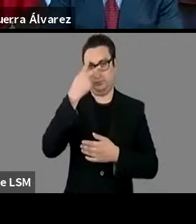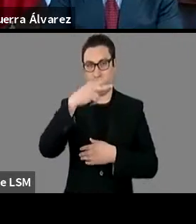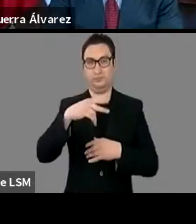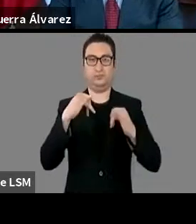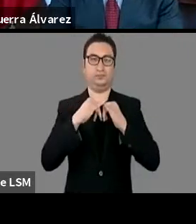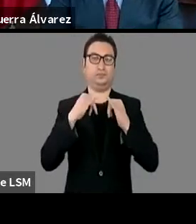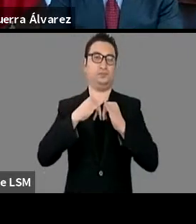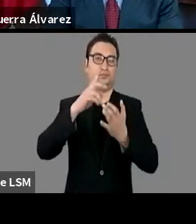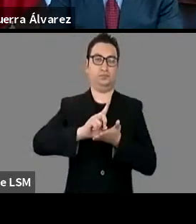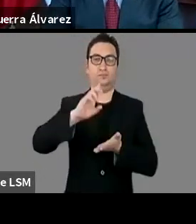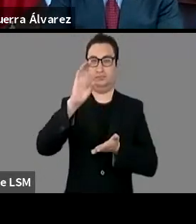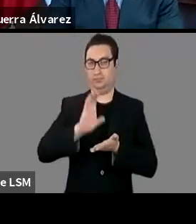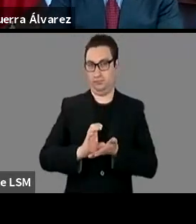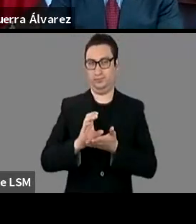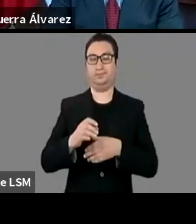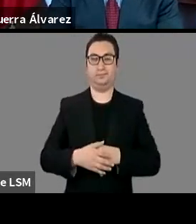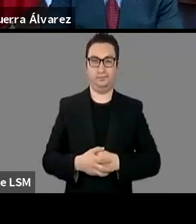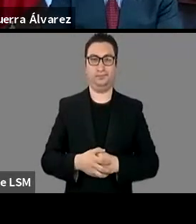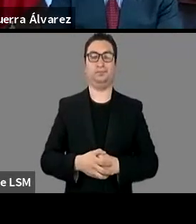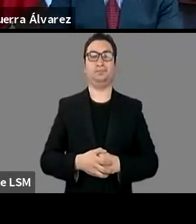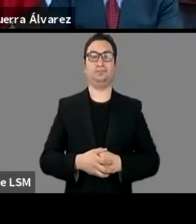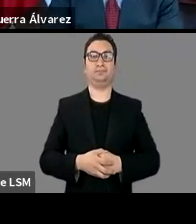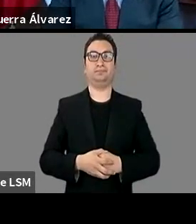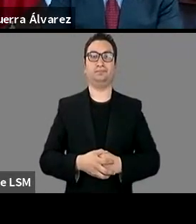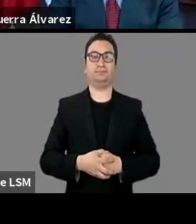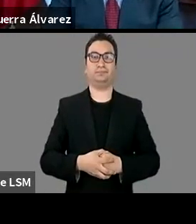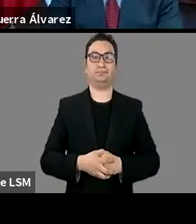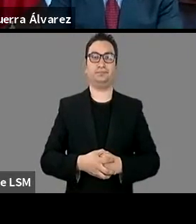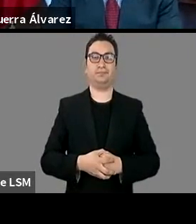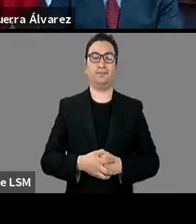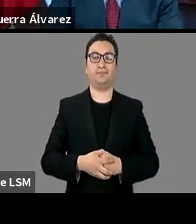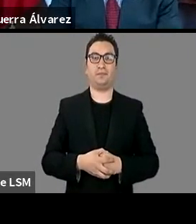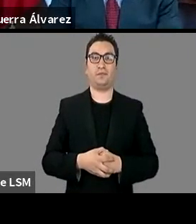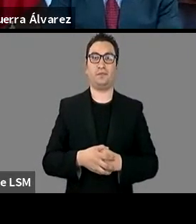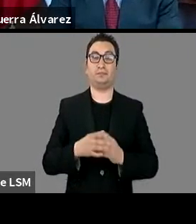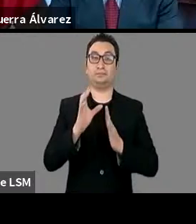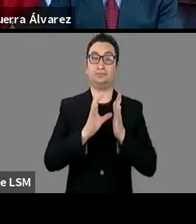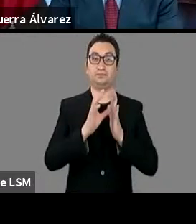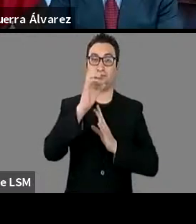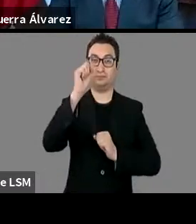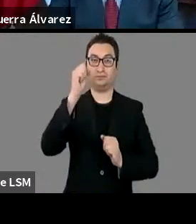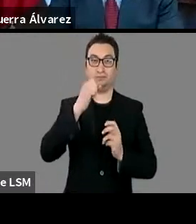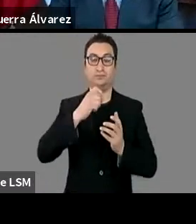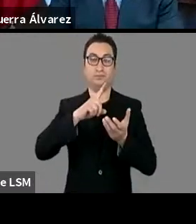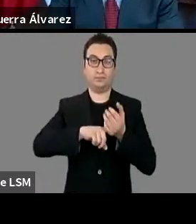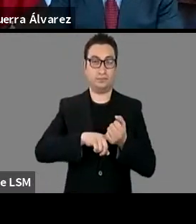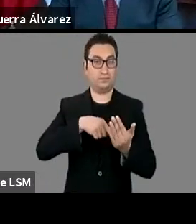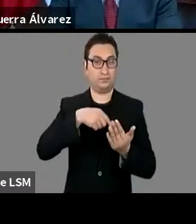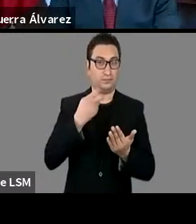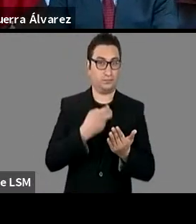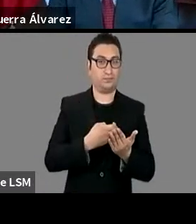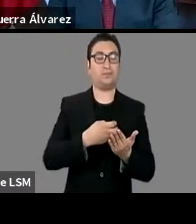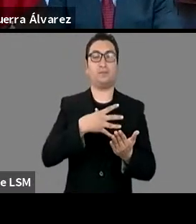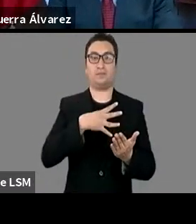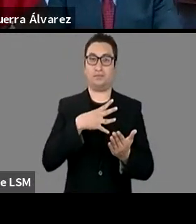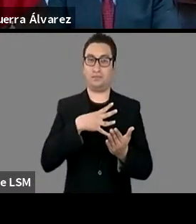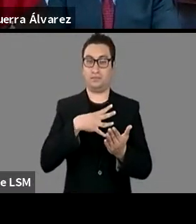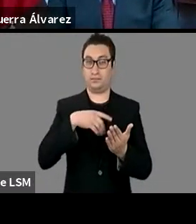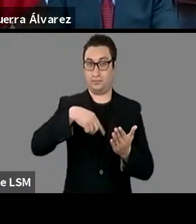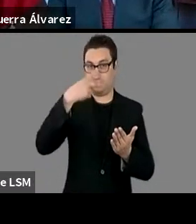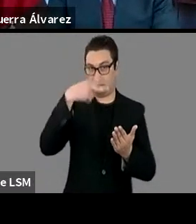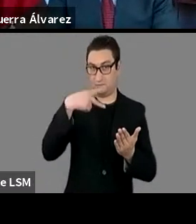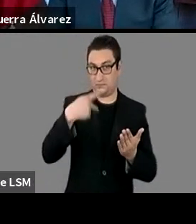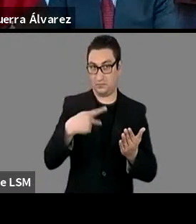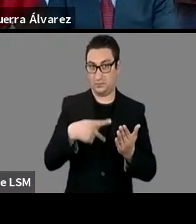de las Personas con Discapacidad. La Constitución Política de los Estados Unidos Mexicanos establece en su artículo